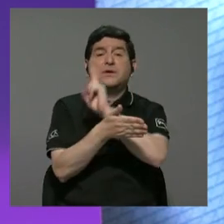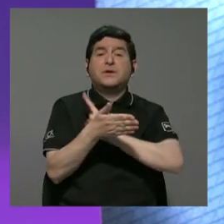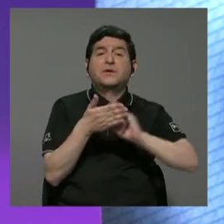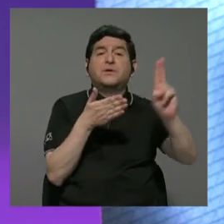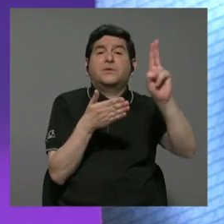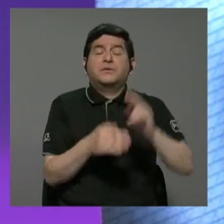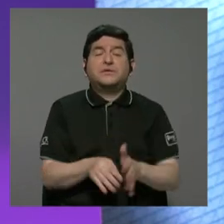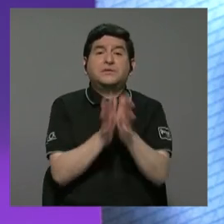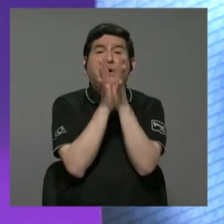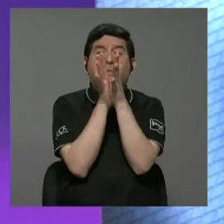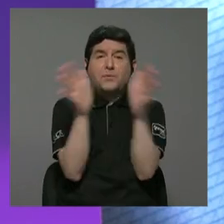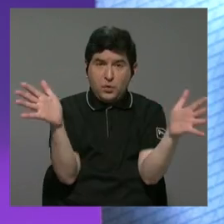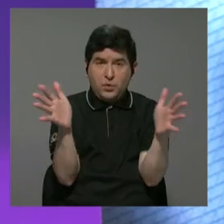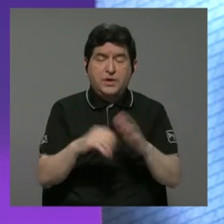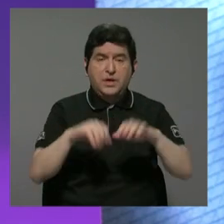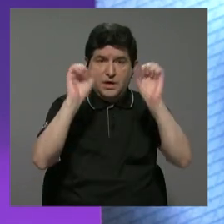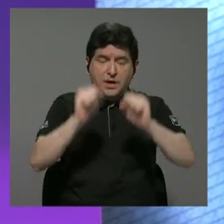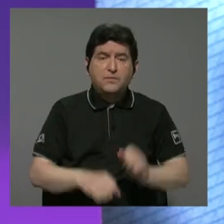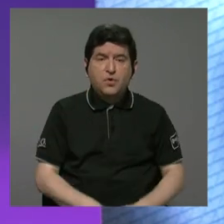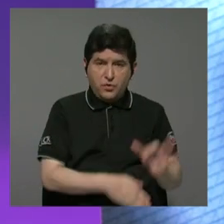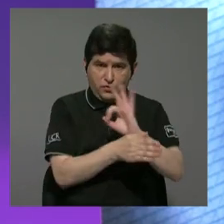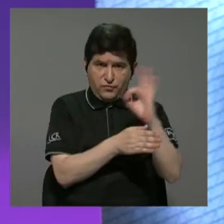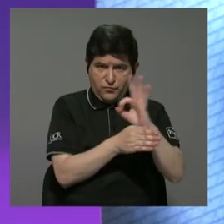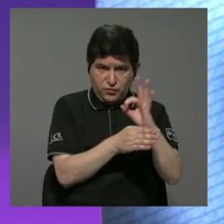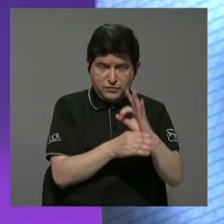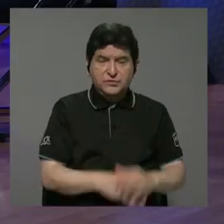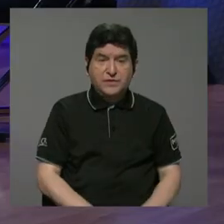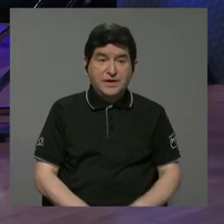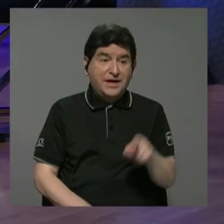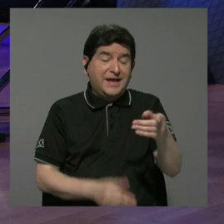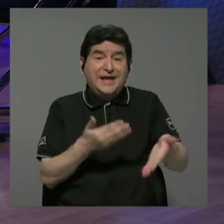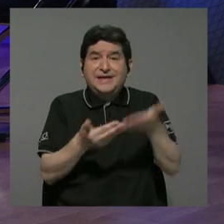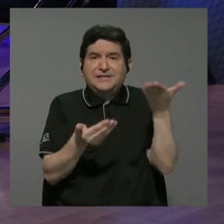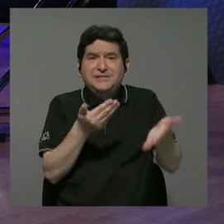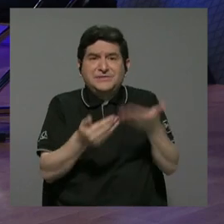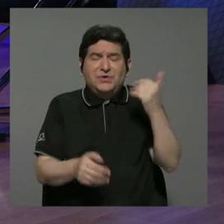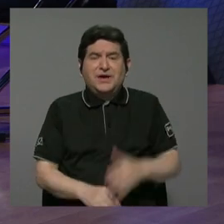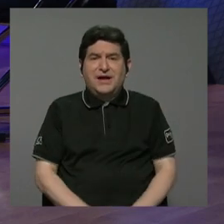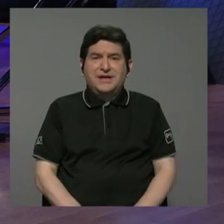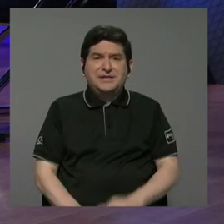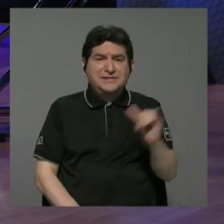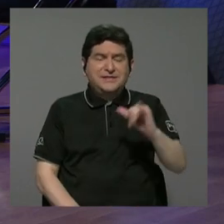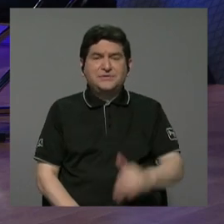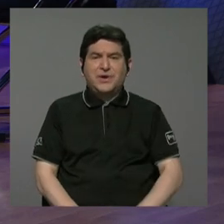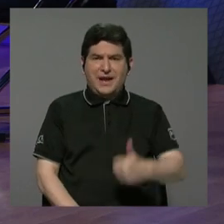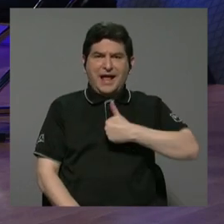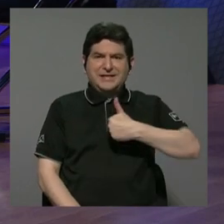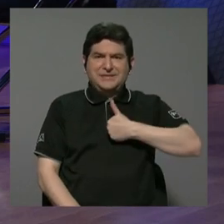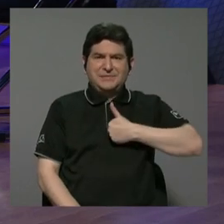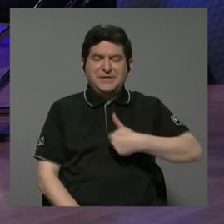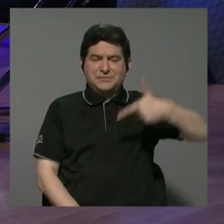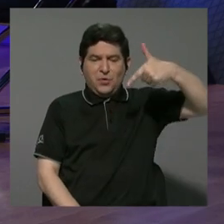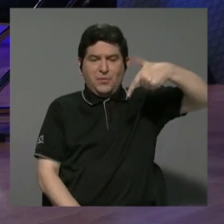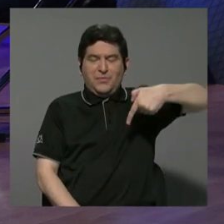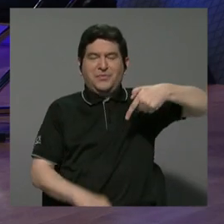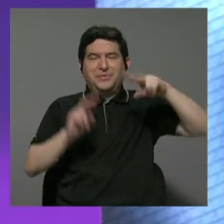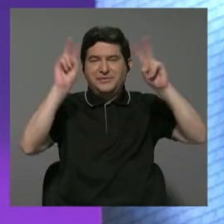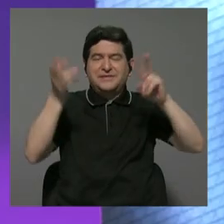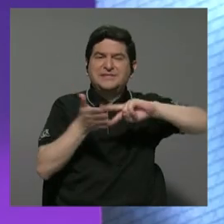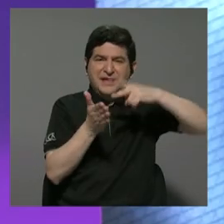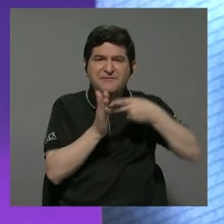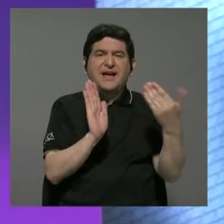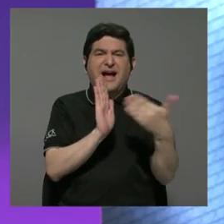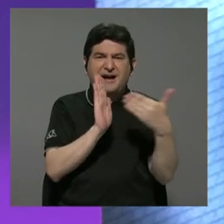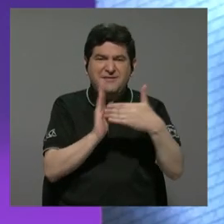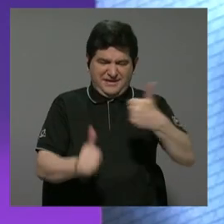universidades públicas para poder operar, ¿verdad? Porque eso casi que es como un disparo al pie, ¿verdad?, me parece a mí,